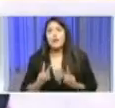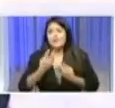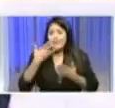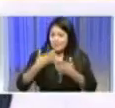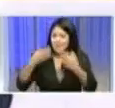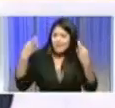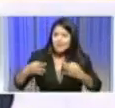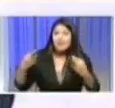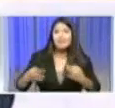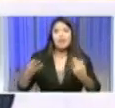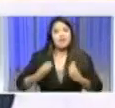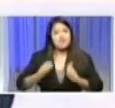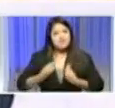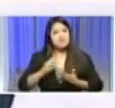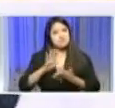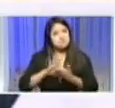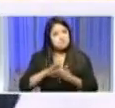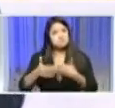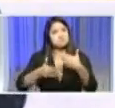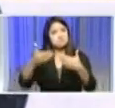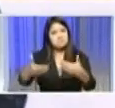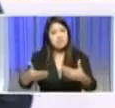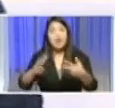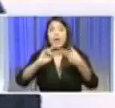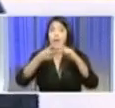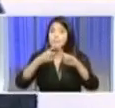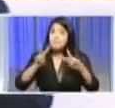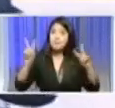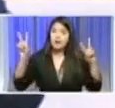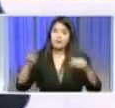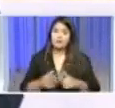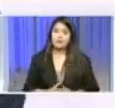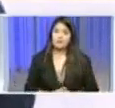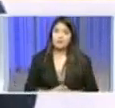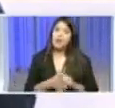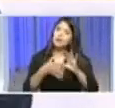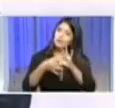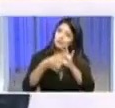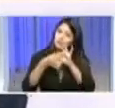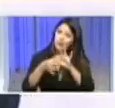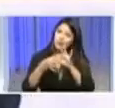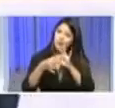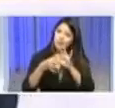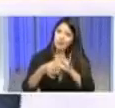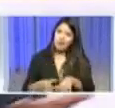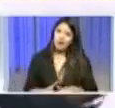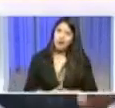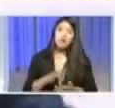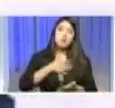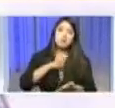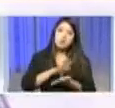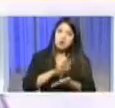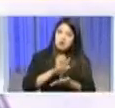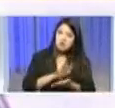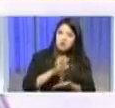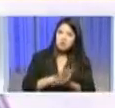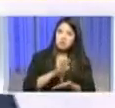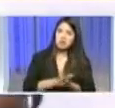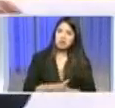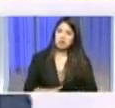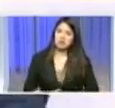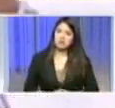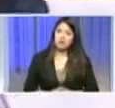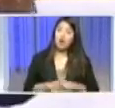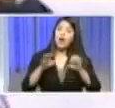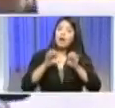el vivir viviendo en paz, en solidaridad, con tranquilidad,